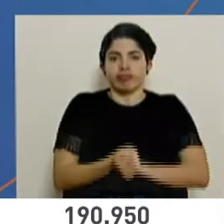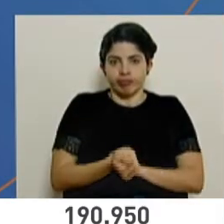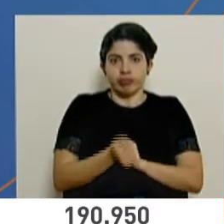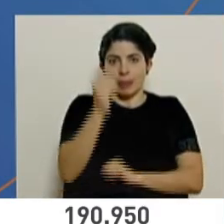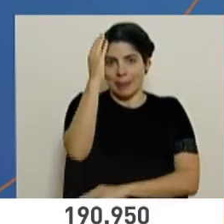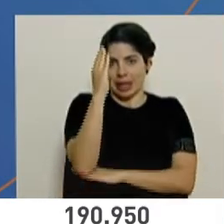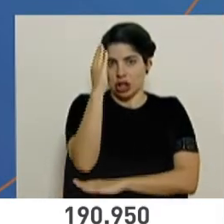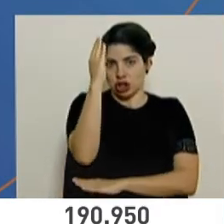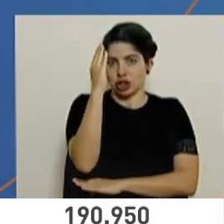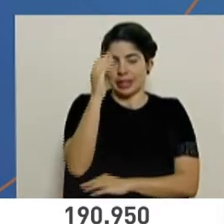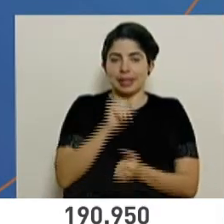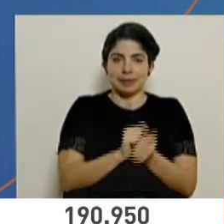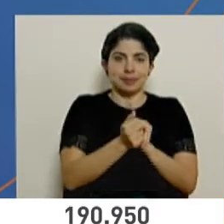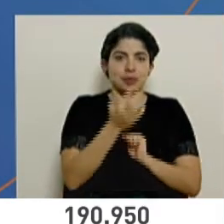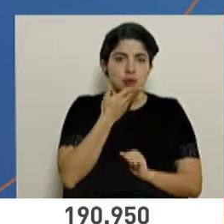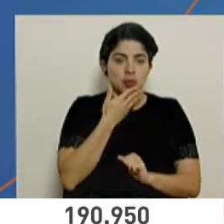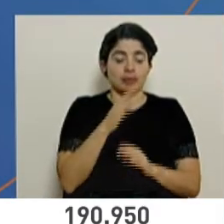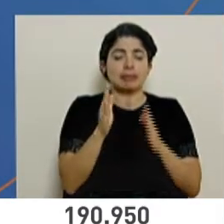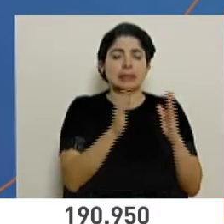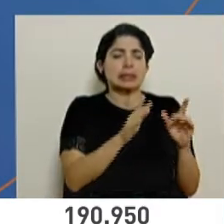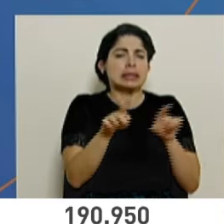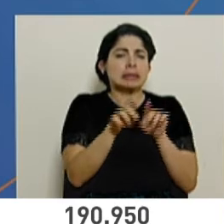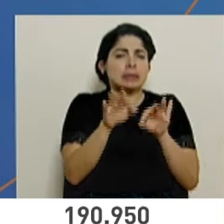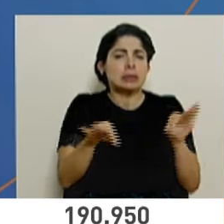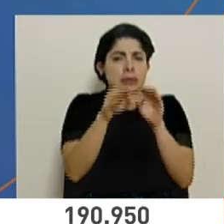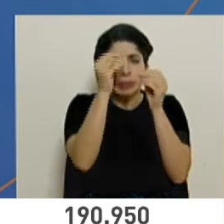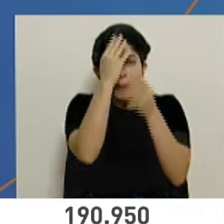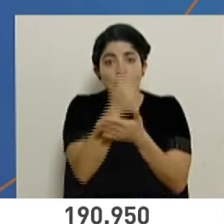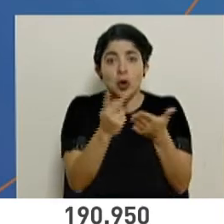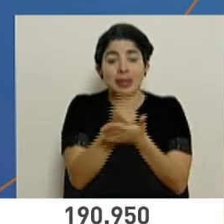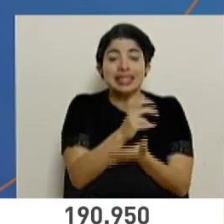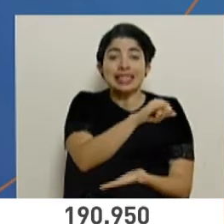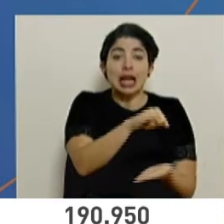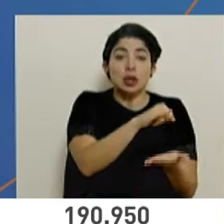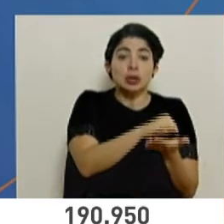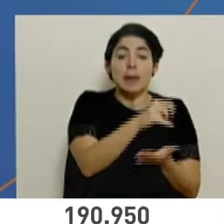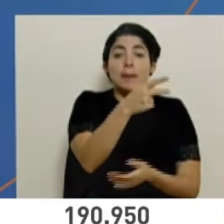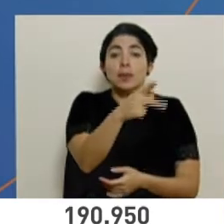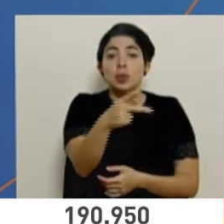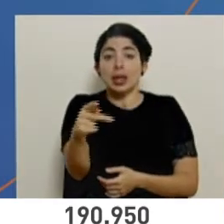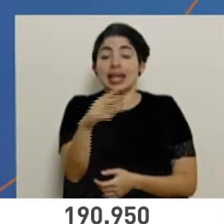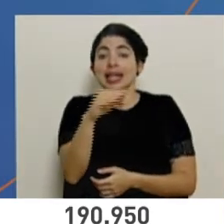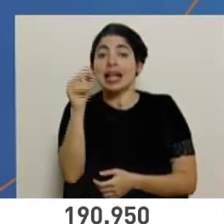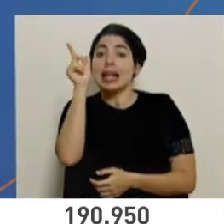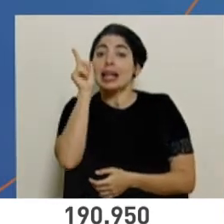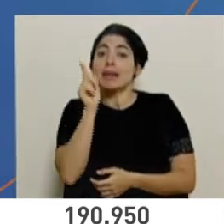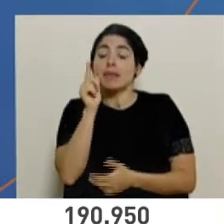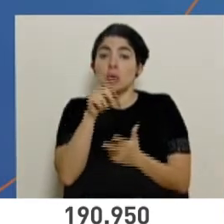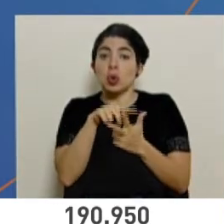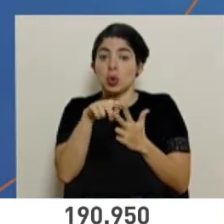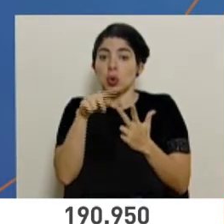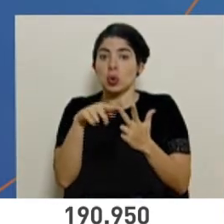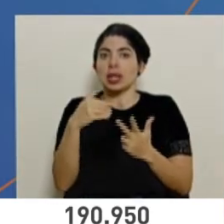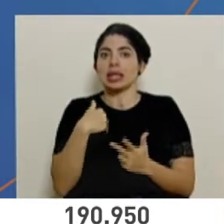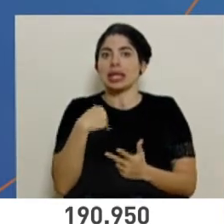de la medianoche. También es importante mencionar que las provincias de San José, Punta Arenas y Limón reúnen